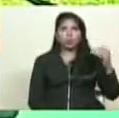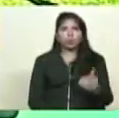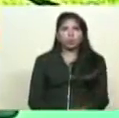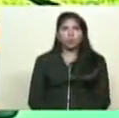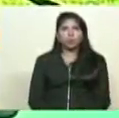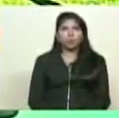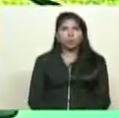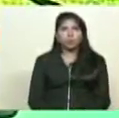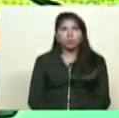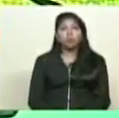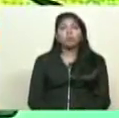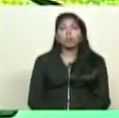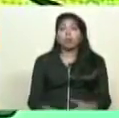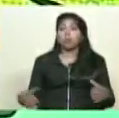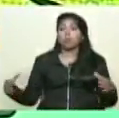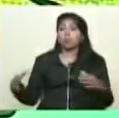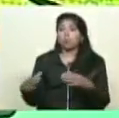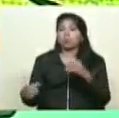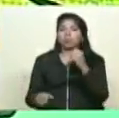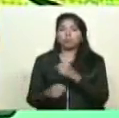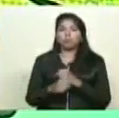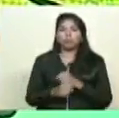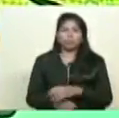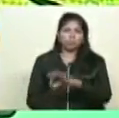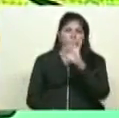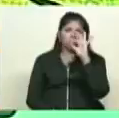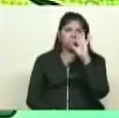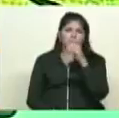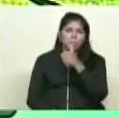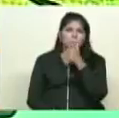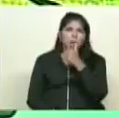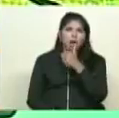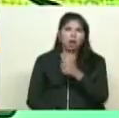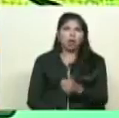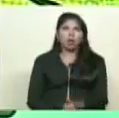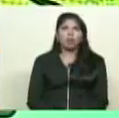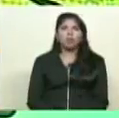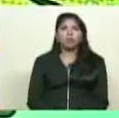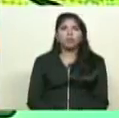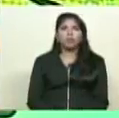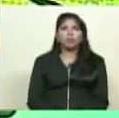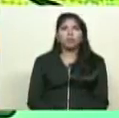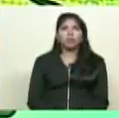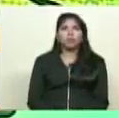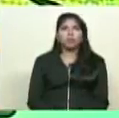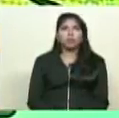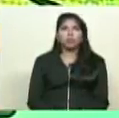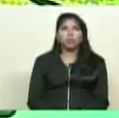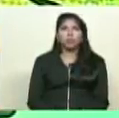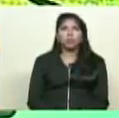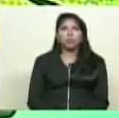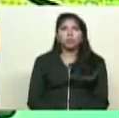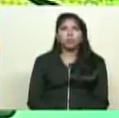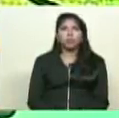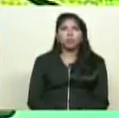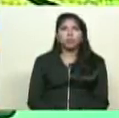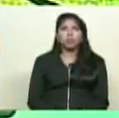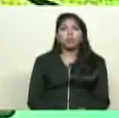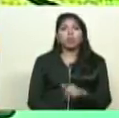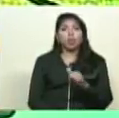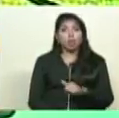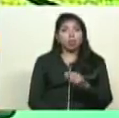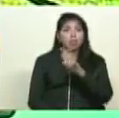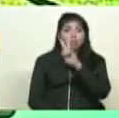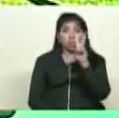tener una clase obrera de avanzada, de vanguardia, que le diga a Venezuela y el mundo: ha llegado la